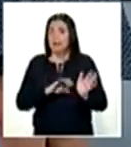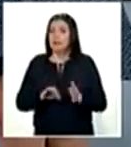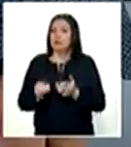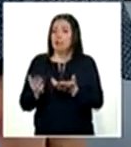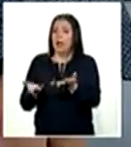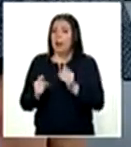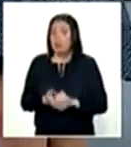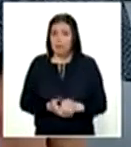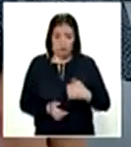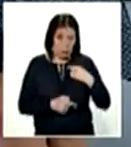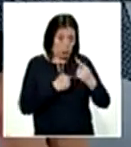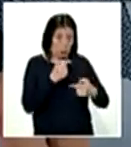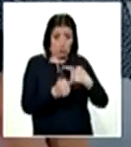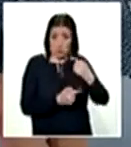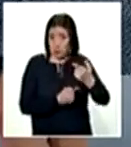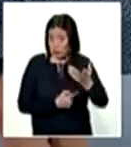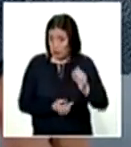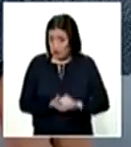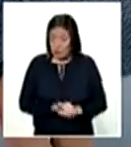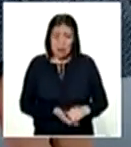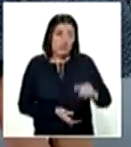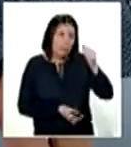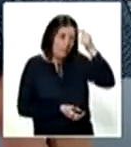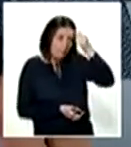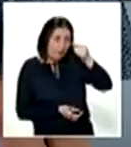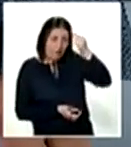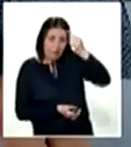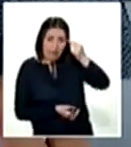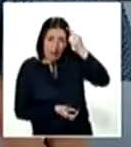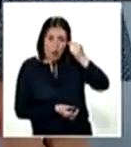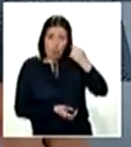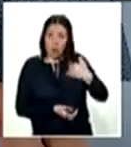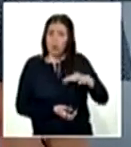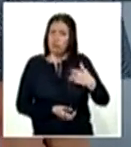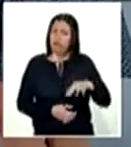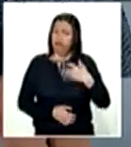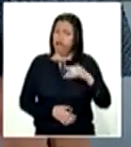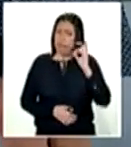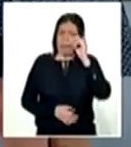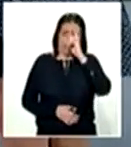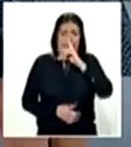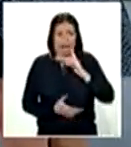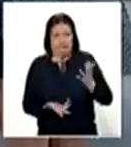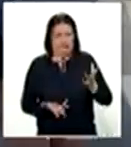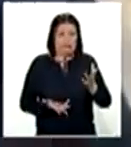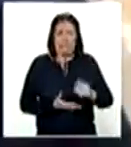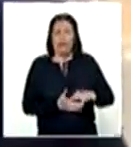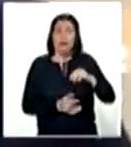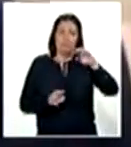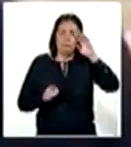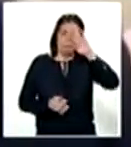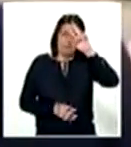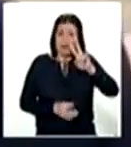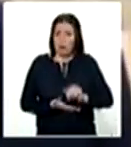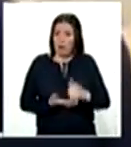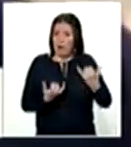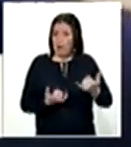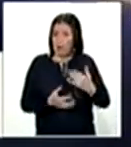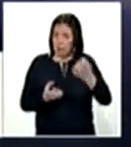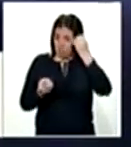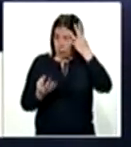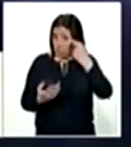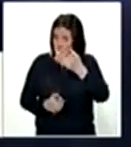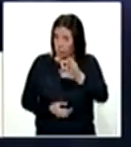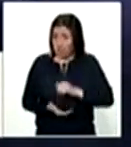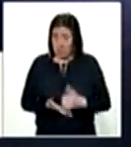a comentarles que la situación de Paolo Guerrero mantiene intrigado a todo el Perú. Así es, y sobre este tema tenemos información alentadora,